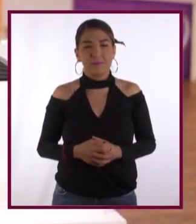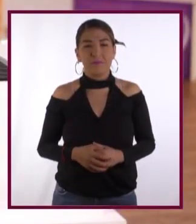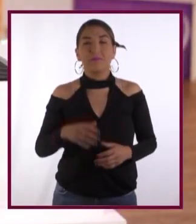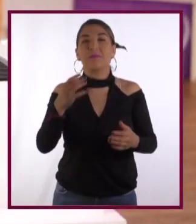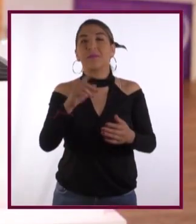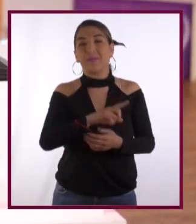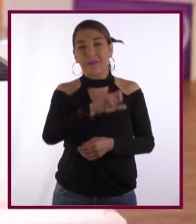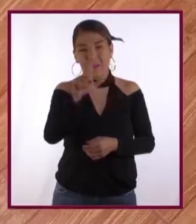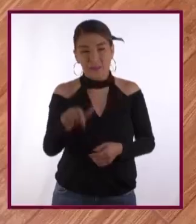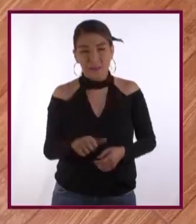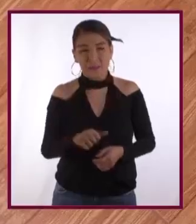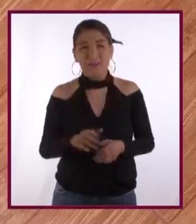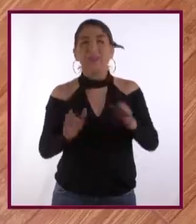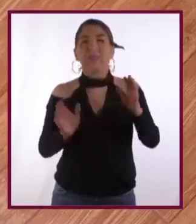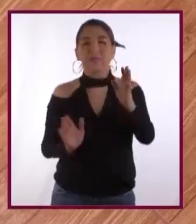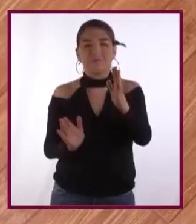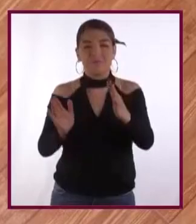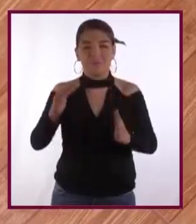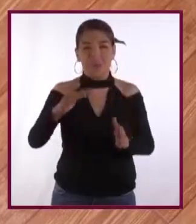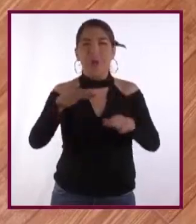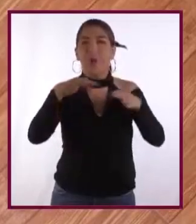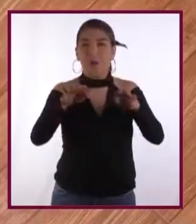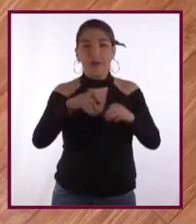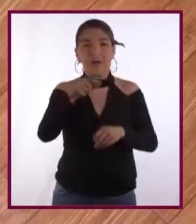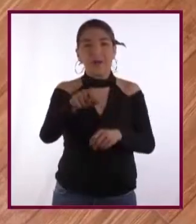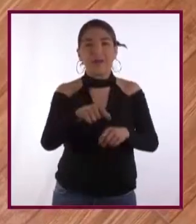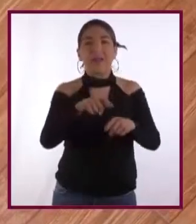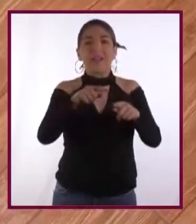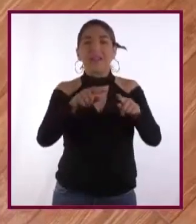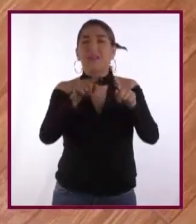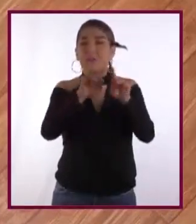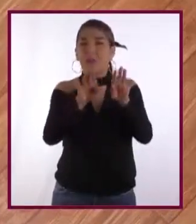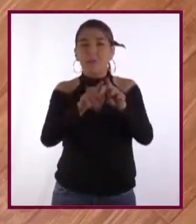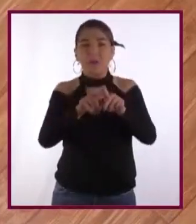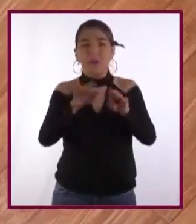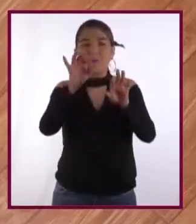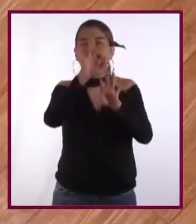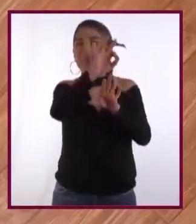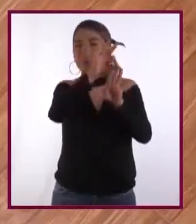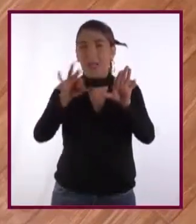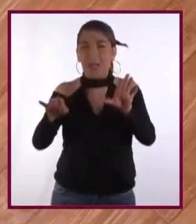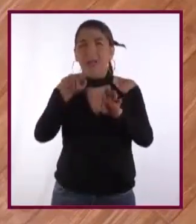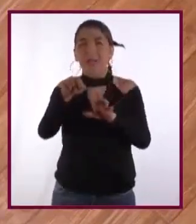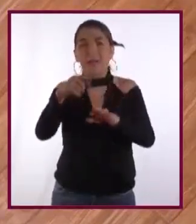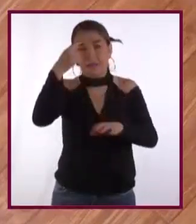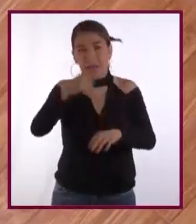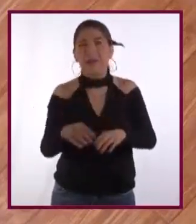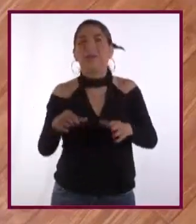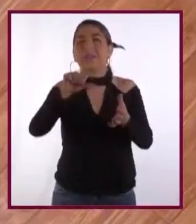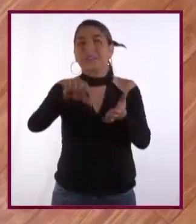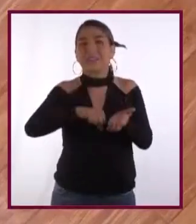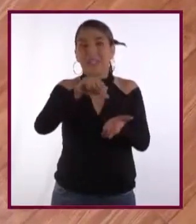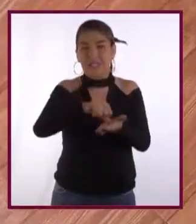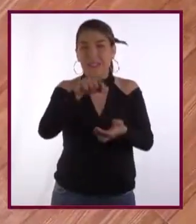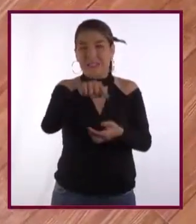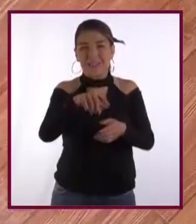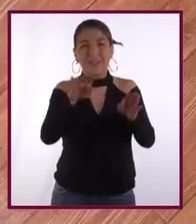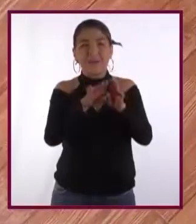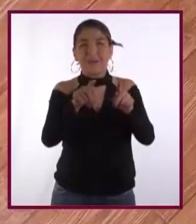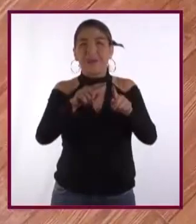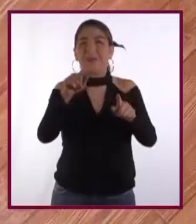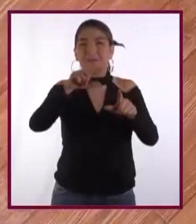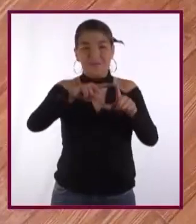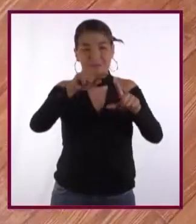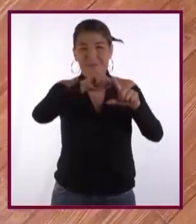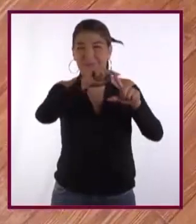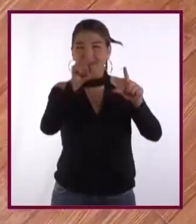Muy bien. Ahora giramos nuestra hoja y esta segunda línea será la que usaremos para colocar el centro de